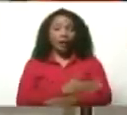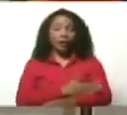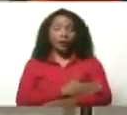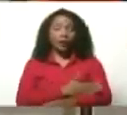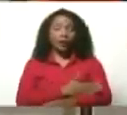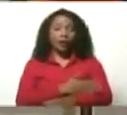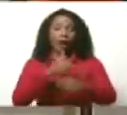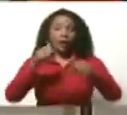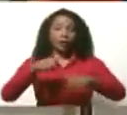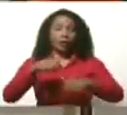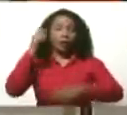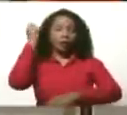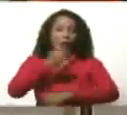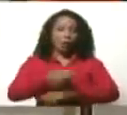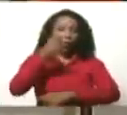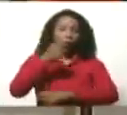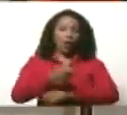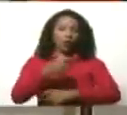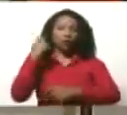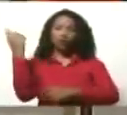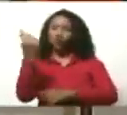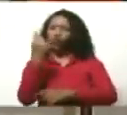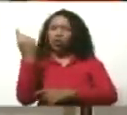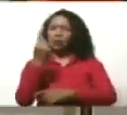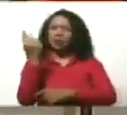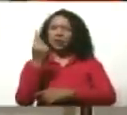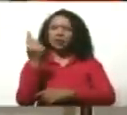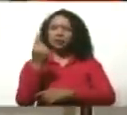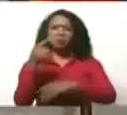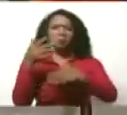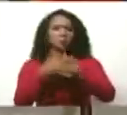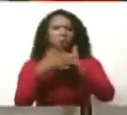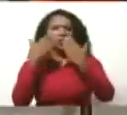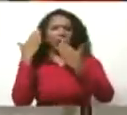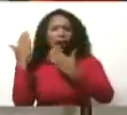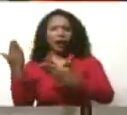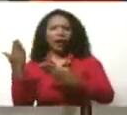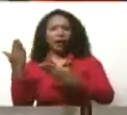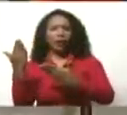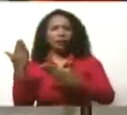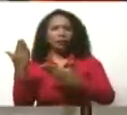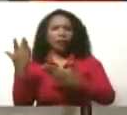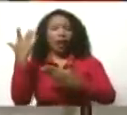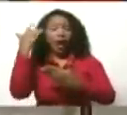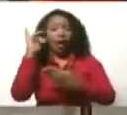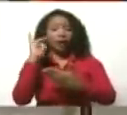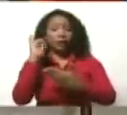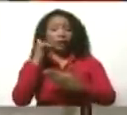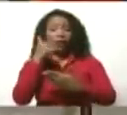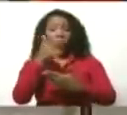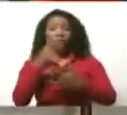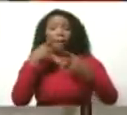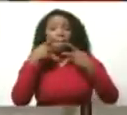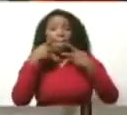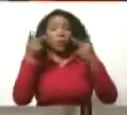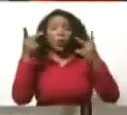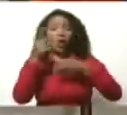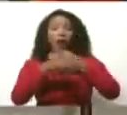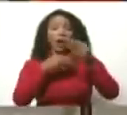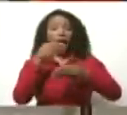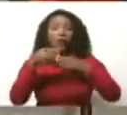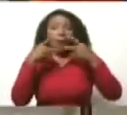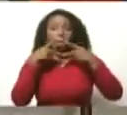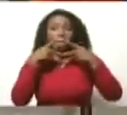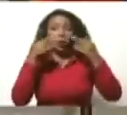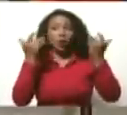tribunal. No es solamente lo que él aporta y ha sido públicamente reseñado y será